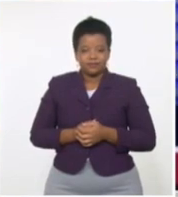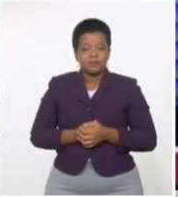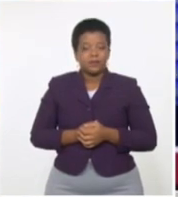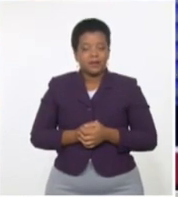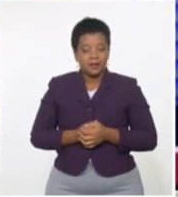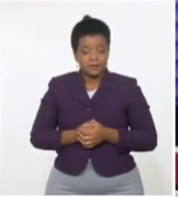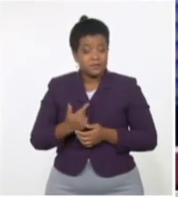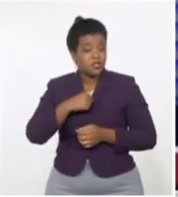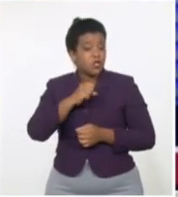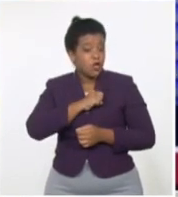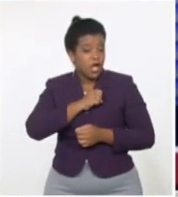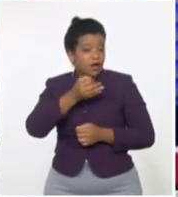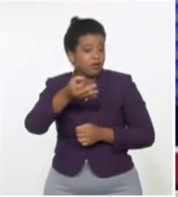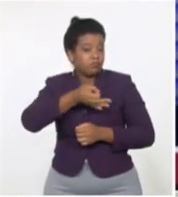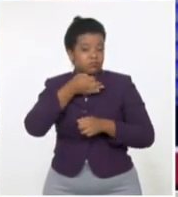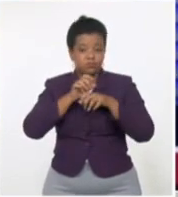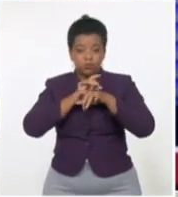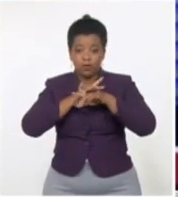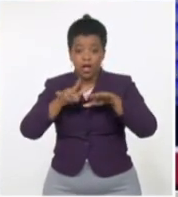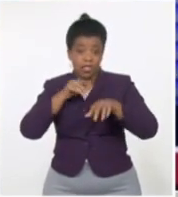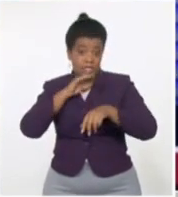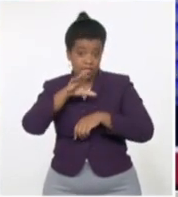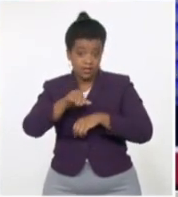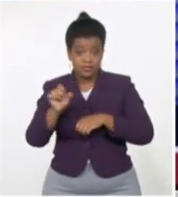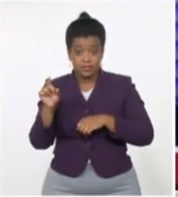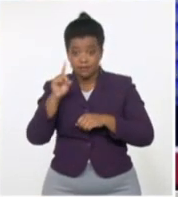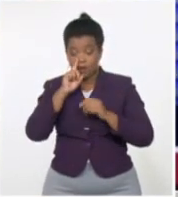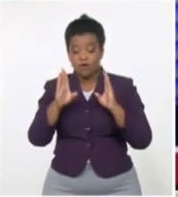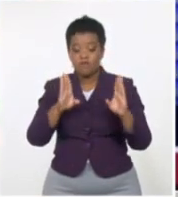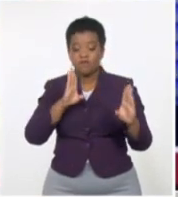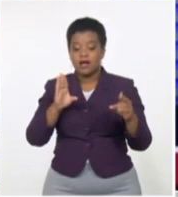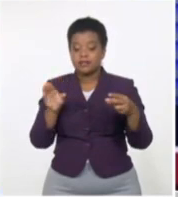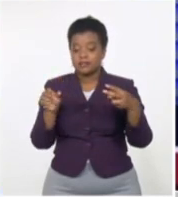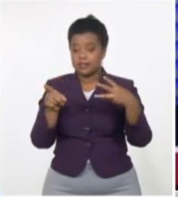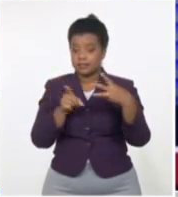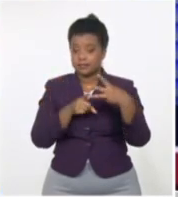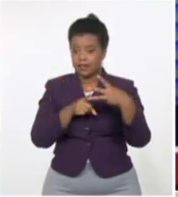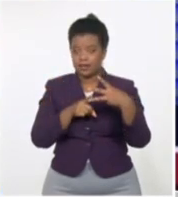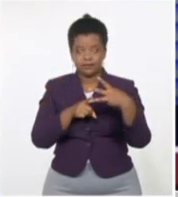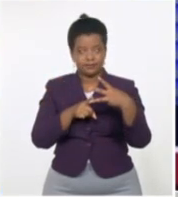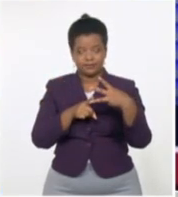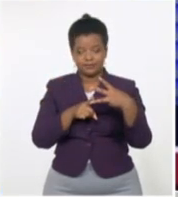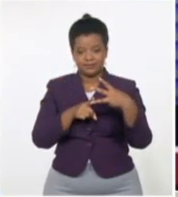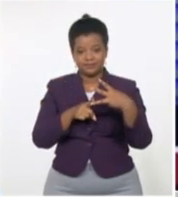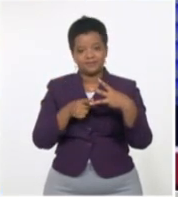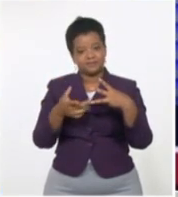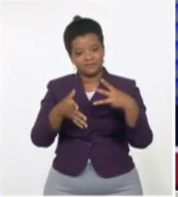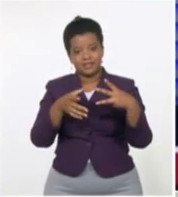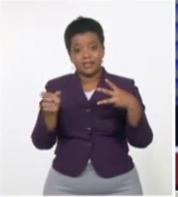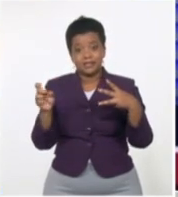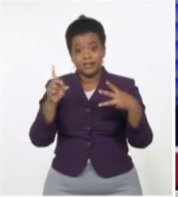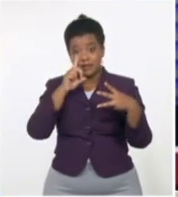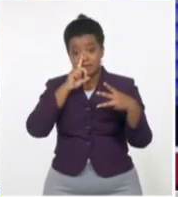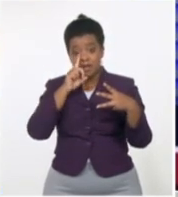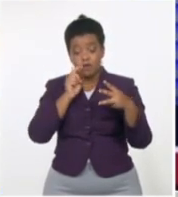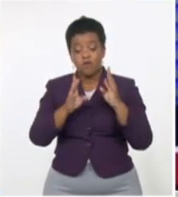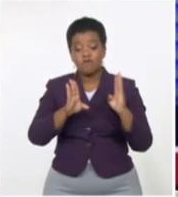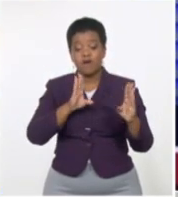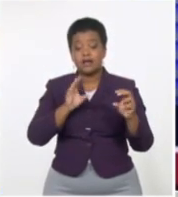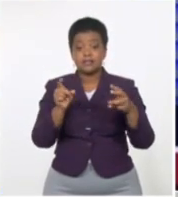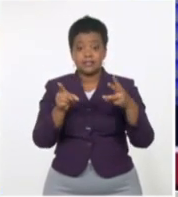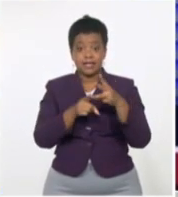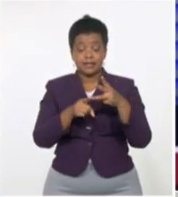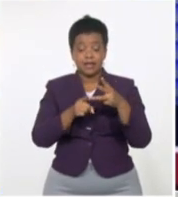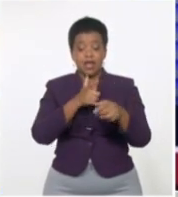quiero aclarar algo. Dice que terminamos la fase 3, terminamos la inmunización dentro del ensayo clínico fase 3. Ahora hay un periodo de